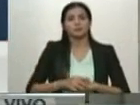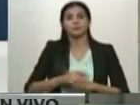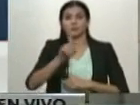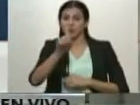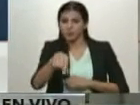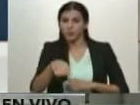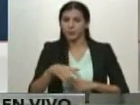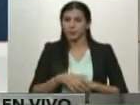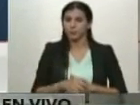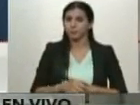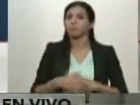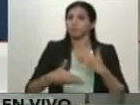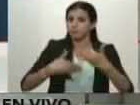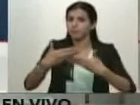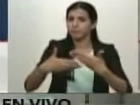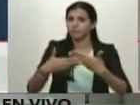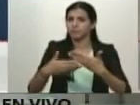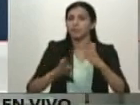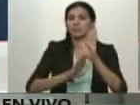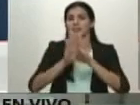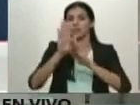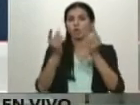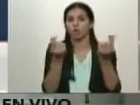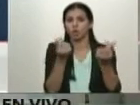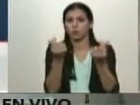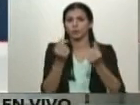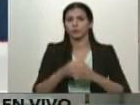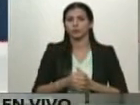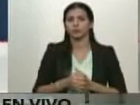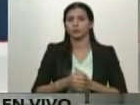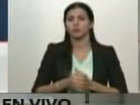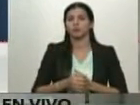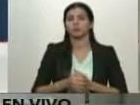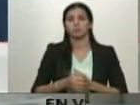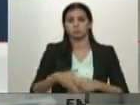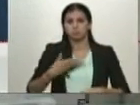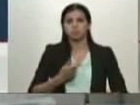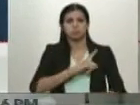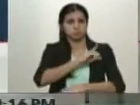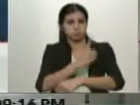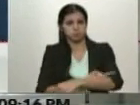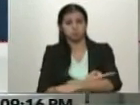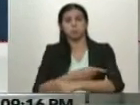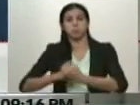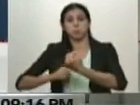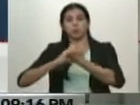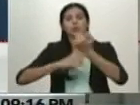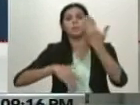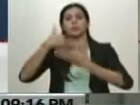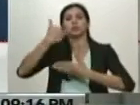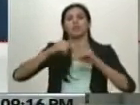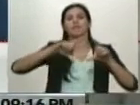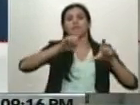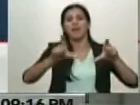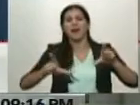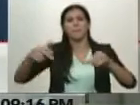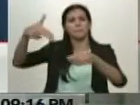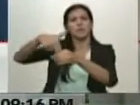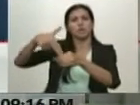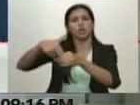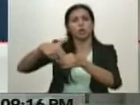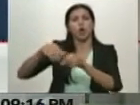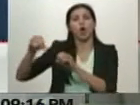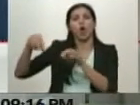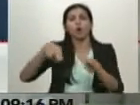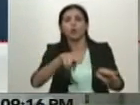además avanzamos en desarrollo económico y en el fortalecimiento del proyecto de la faja petrolífera del Orinoco, el cual